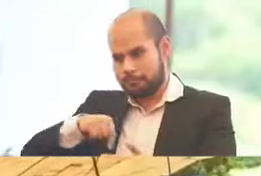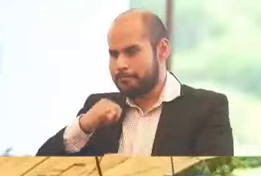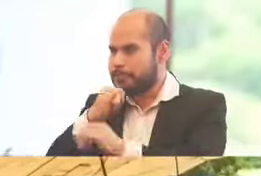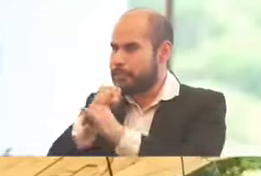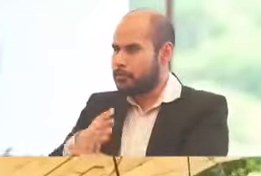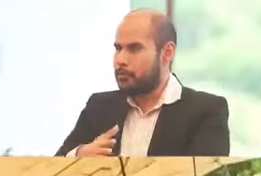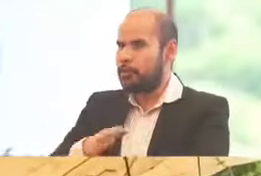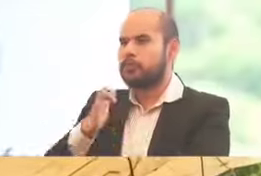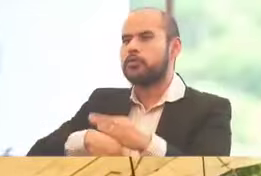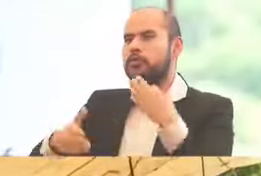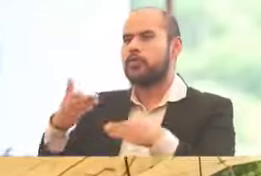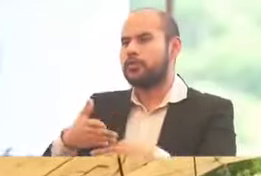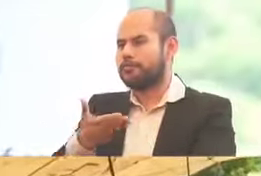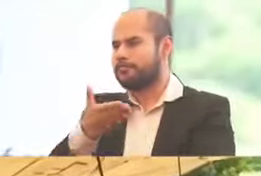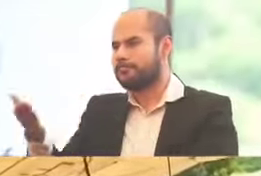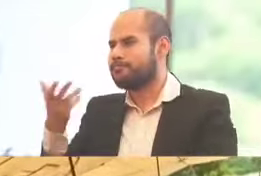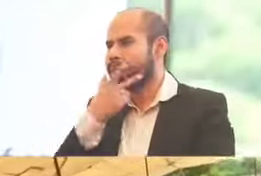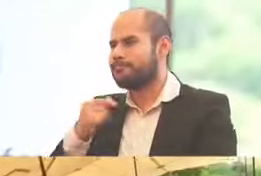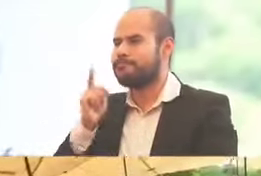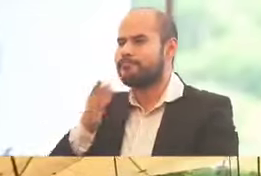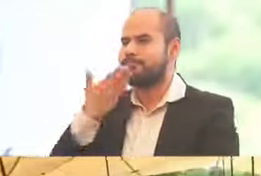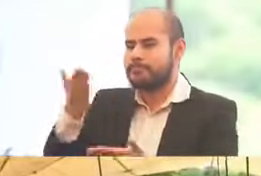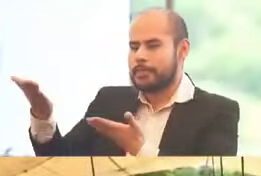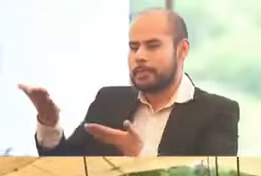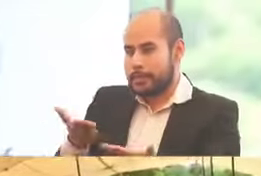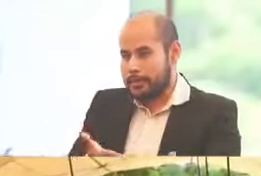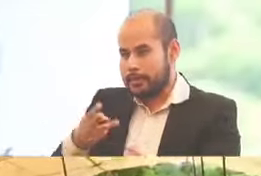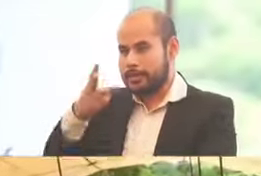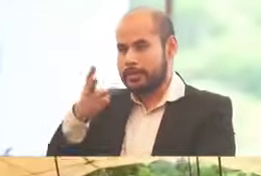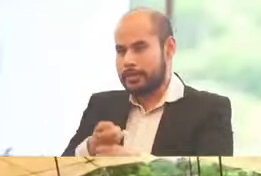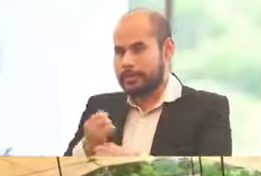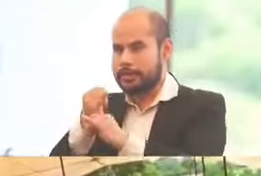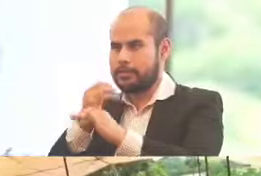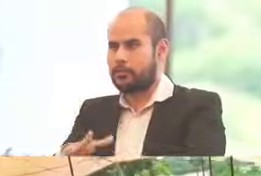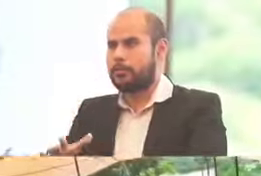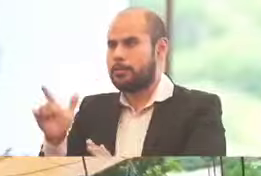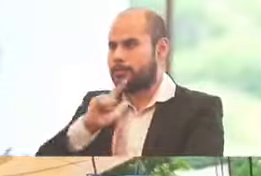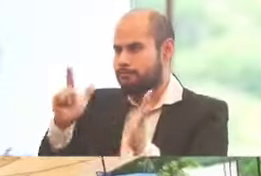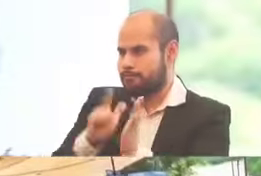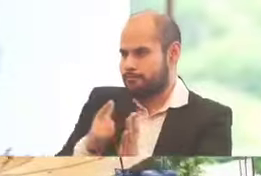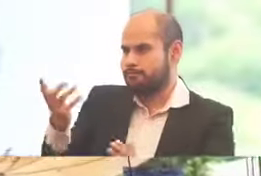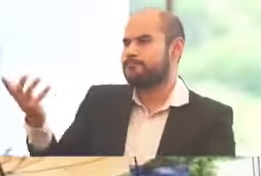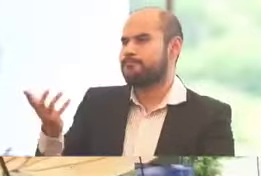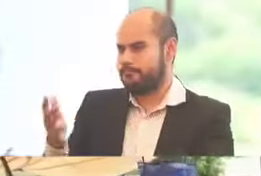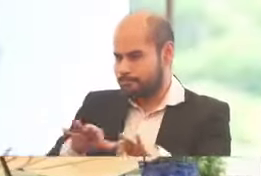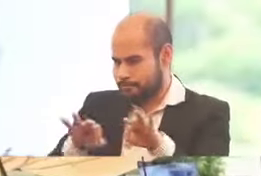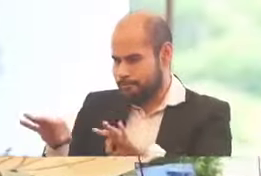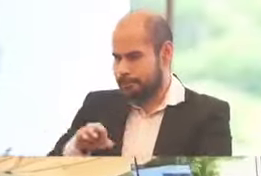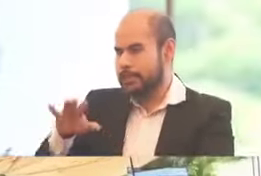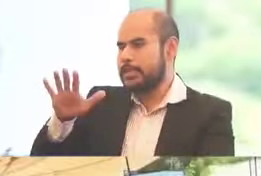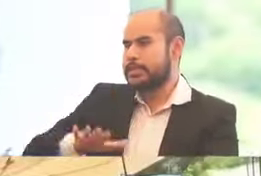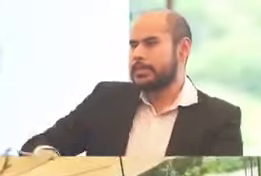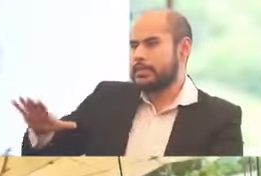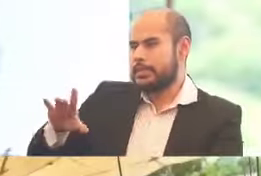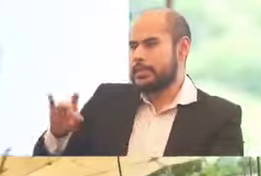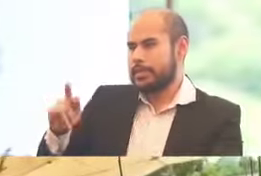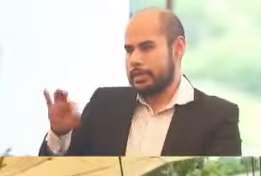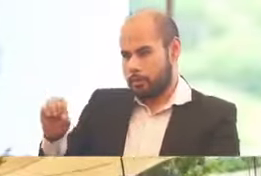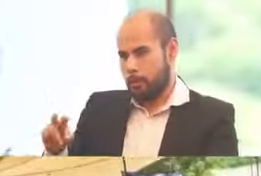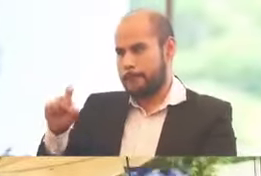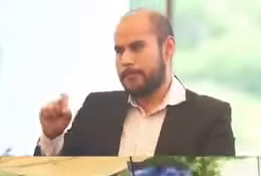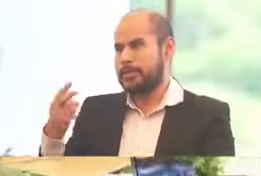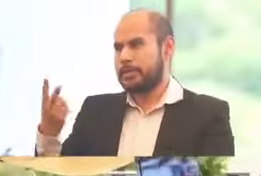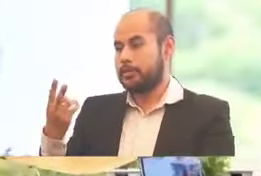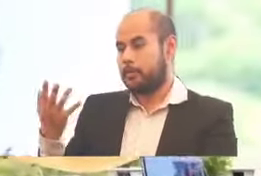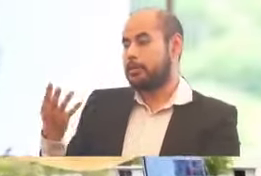Sean todas y todos bienvenidos a este tercer informe legislativo del Distrito 22, que durante 3 años